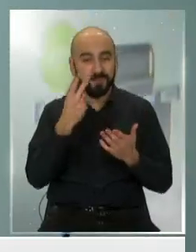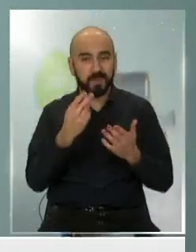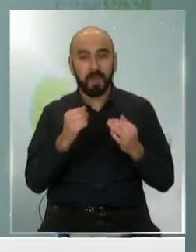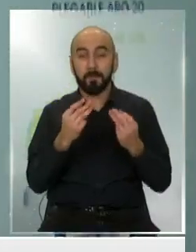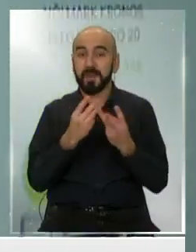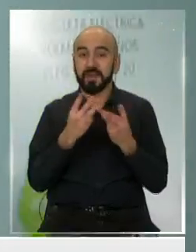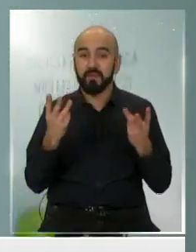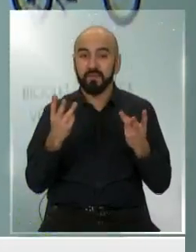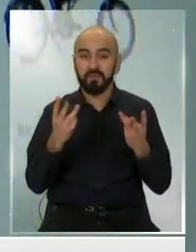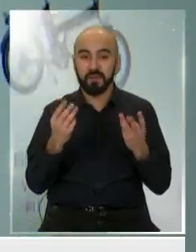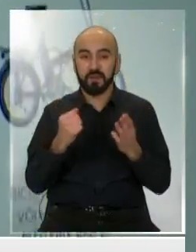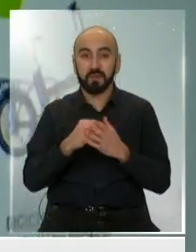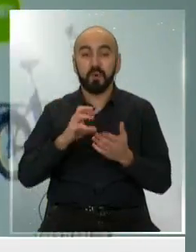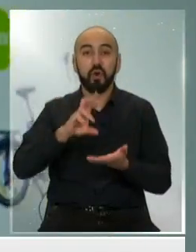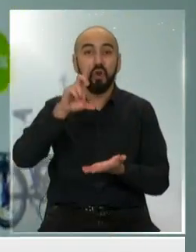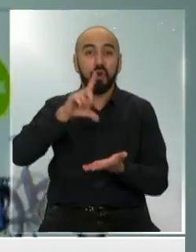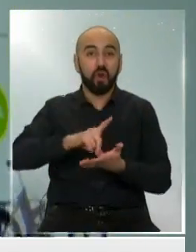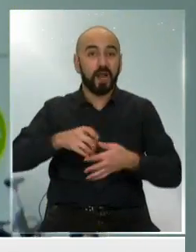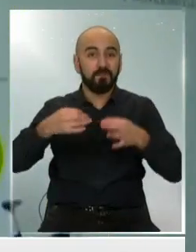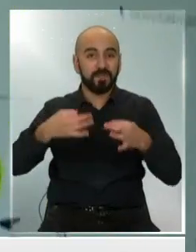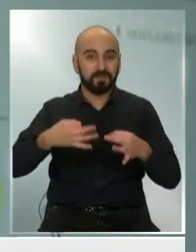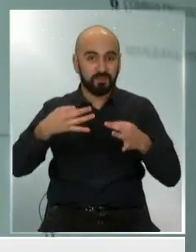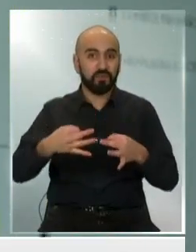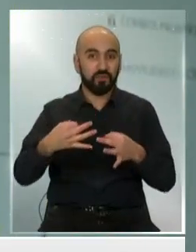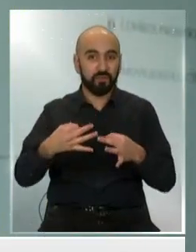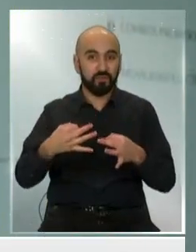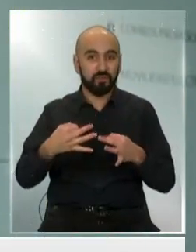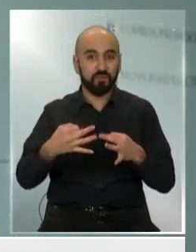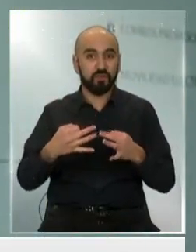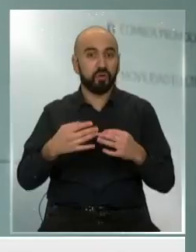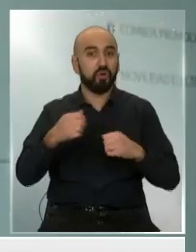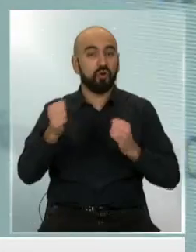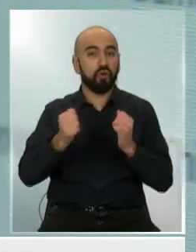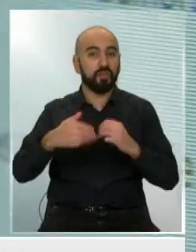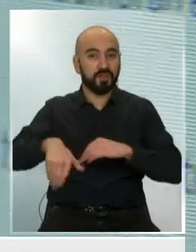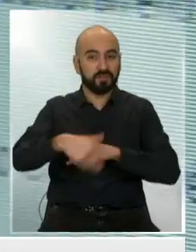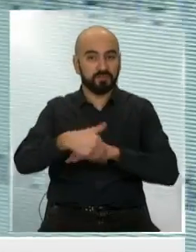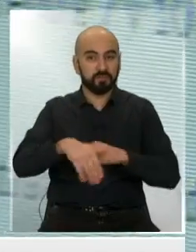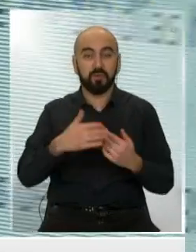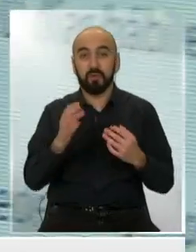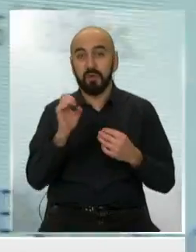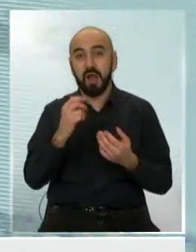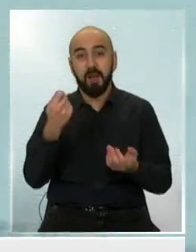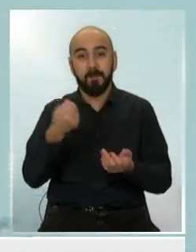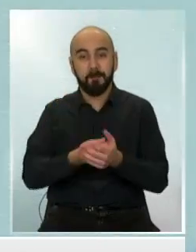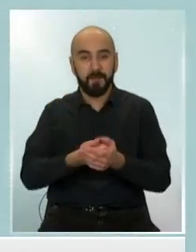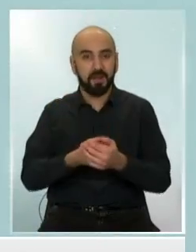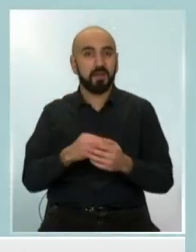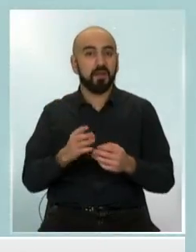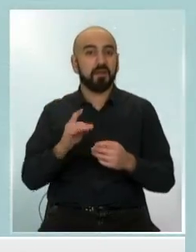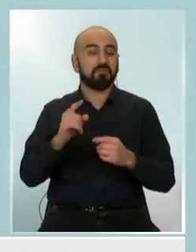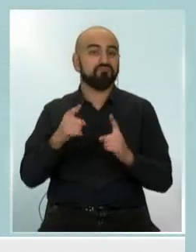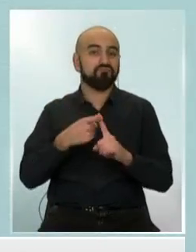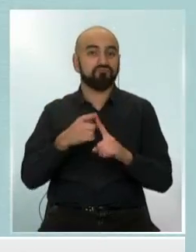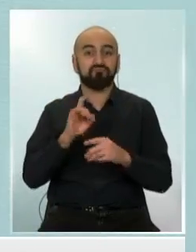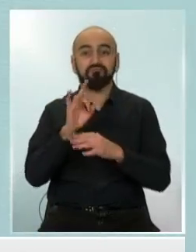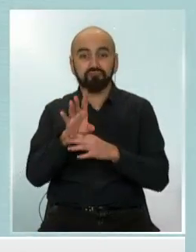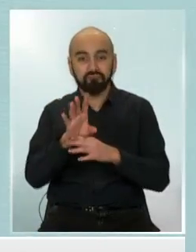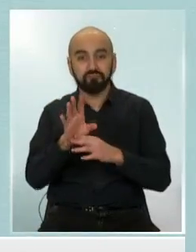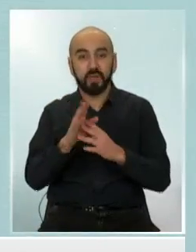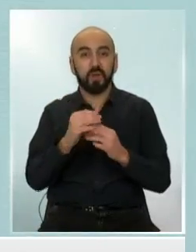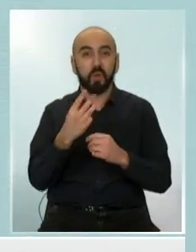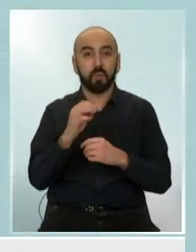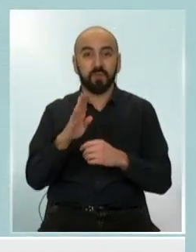página tenga un local físico comprobable. Lo otro, que acepte pagos con Transbank, WebPay o algún